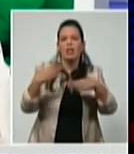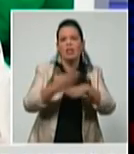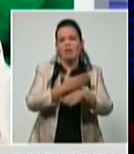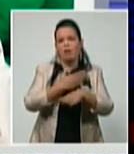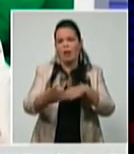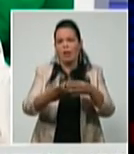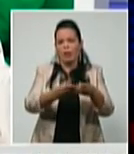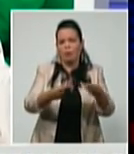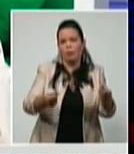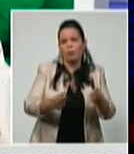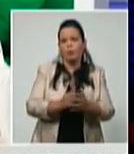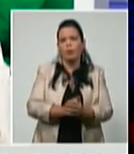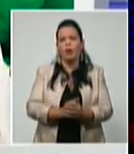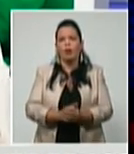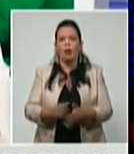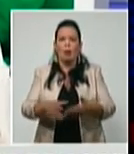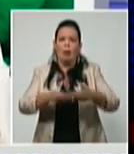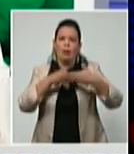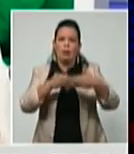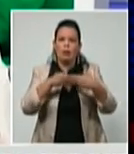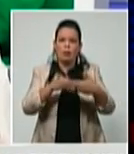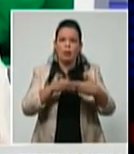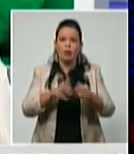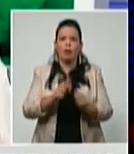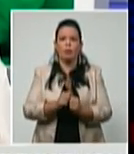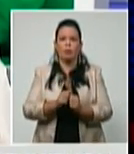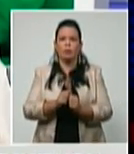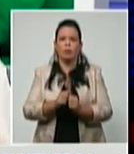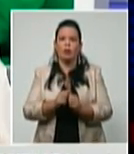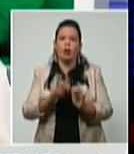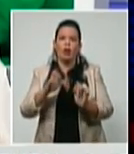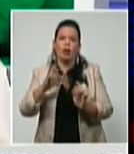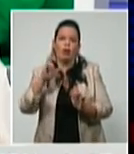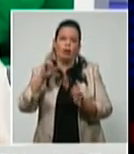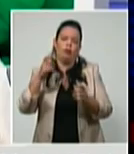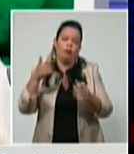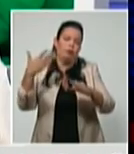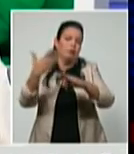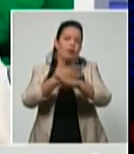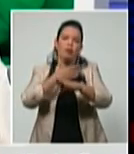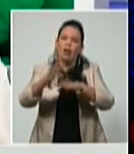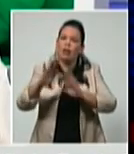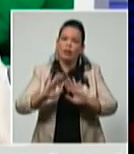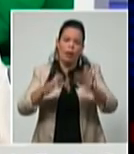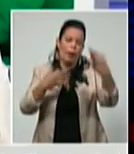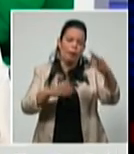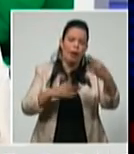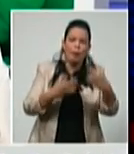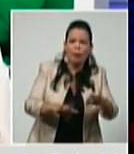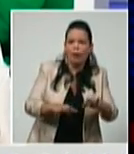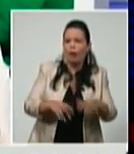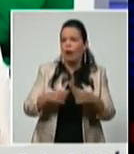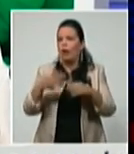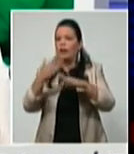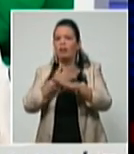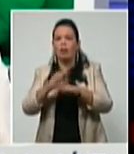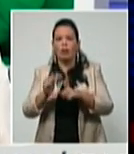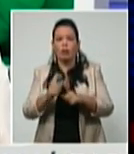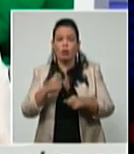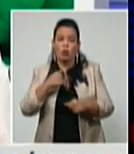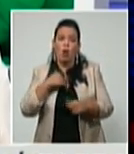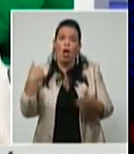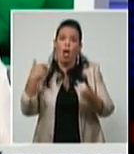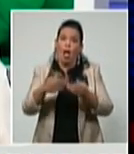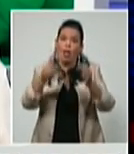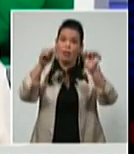cartón. Yo por mi madre que no he visto pan, ¿no? Pero me imagino que sí, se contamine.